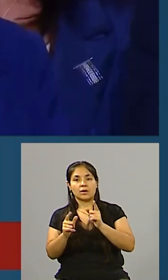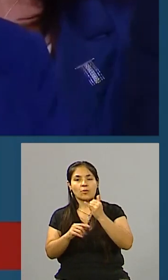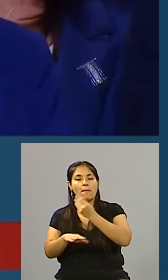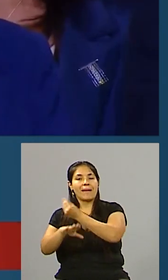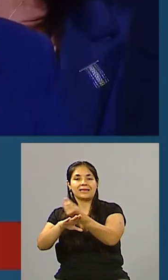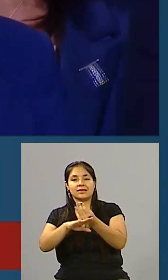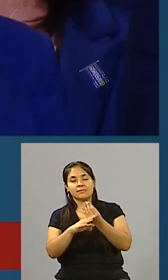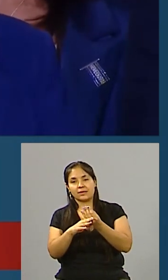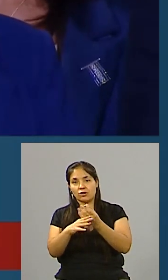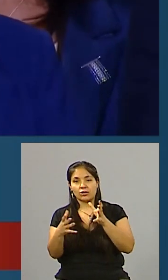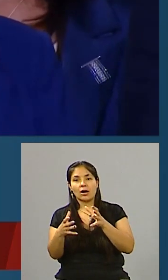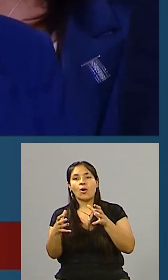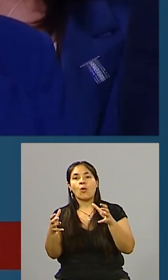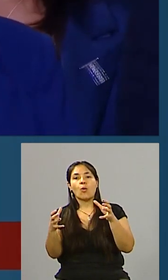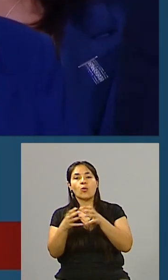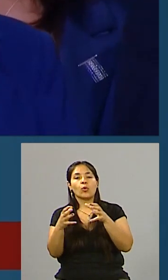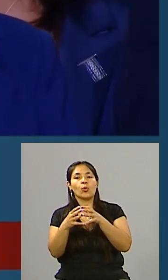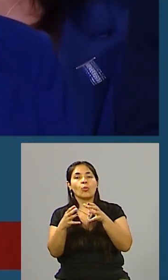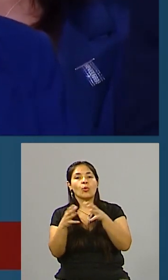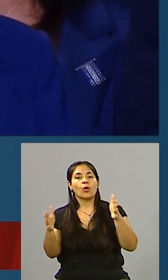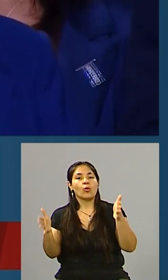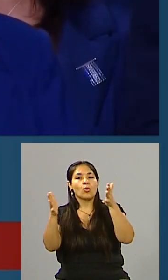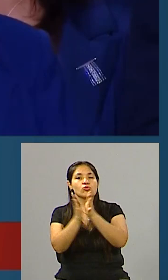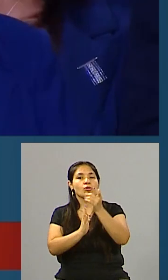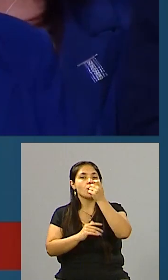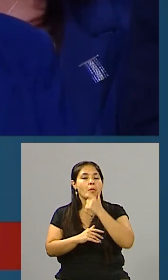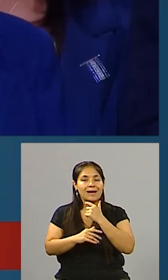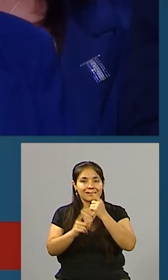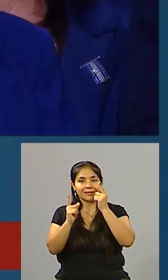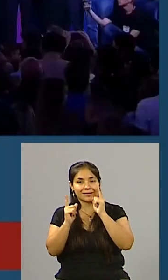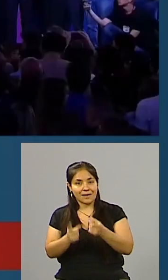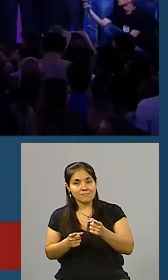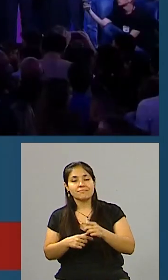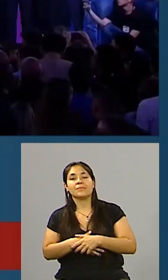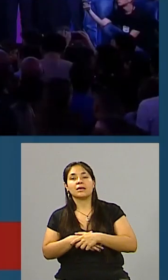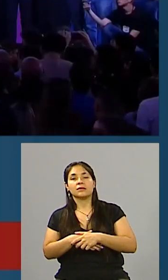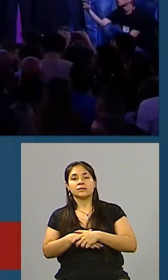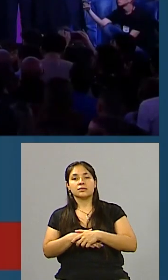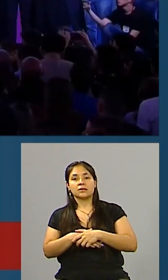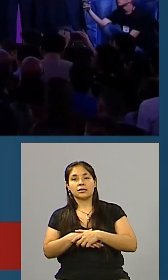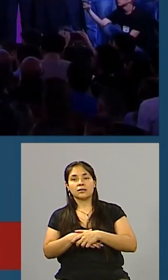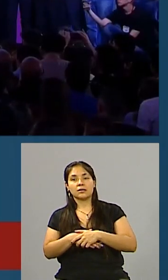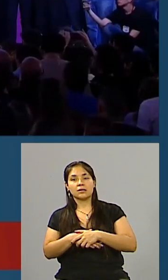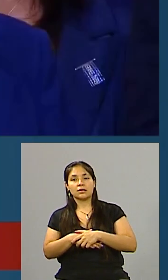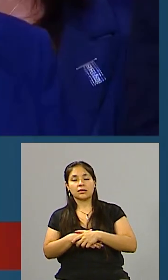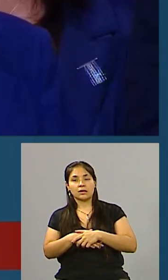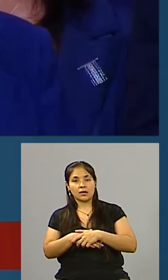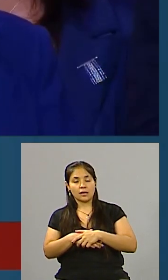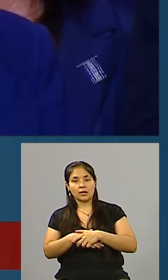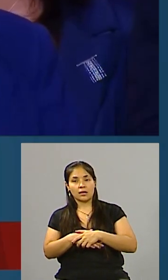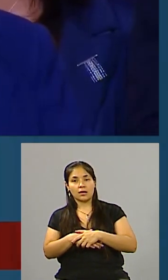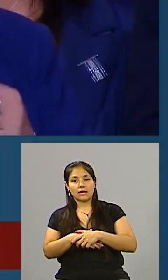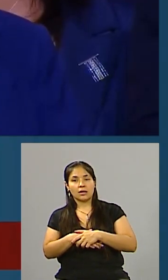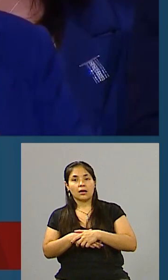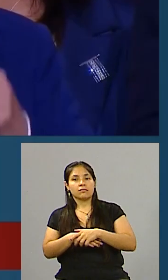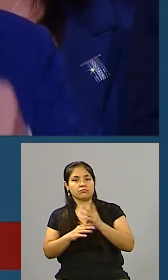que acompaña a Mauricio Macri, y que incluso está empezando a causar algunos ruidos adentro del